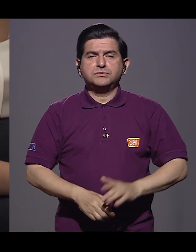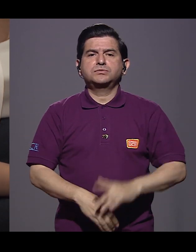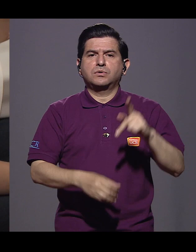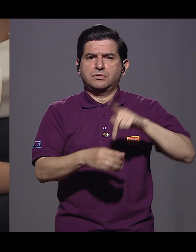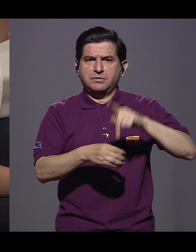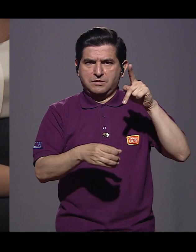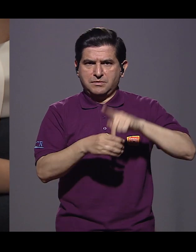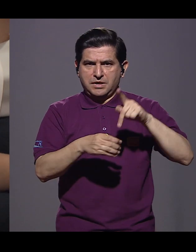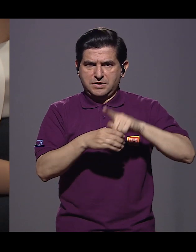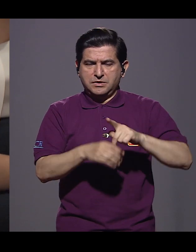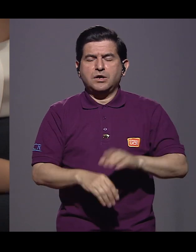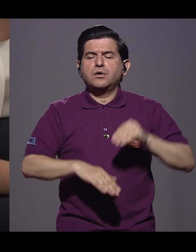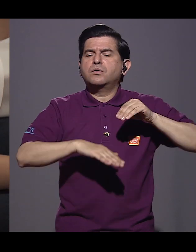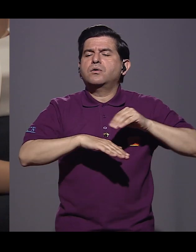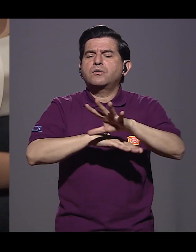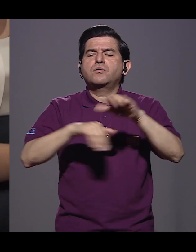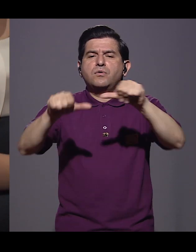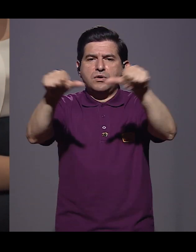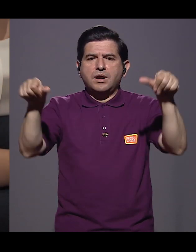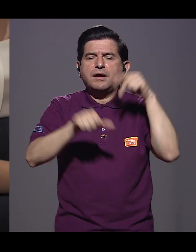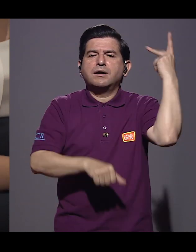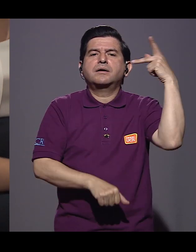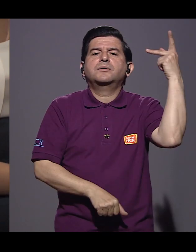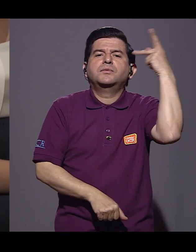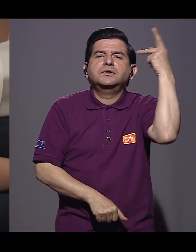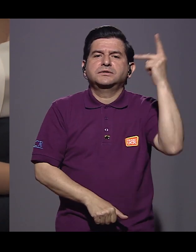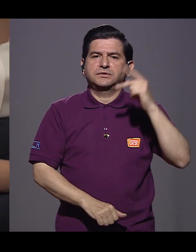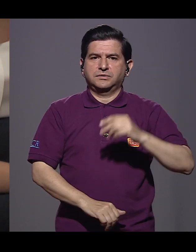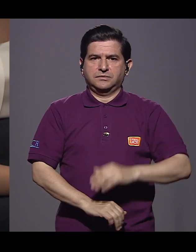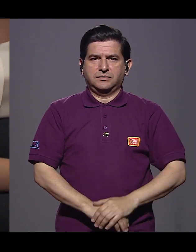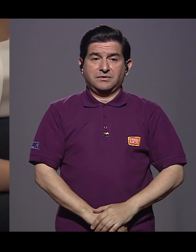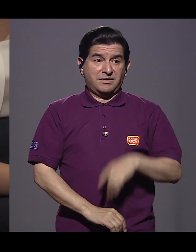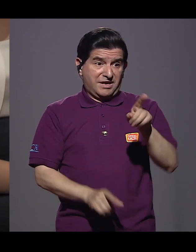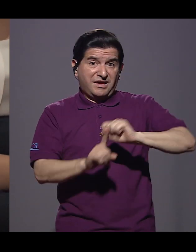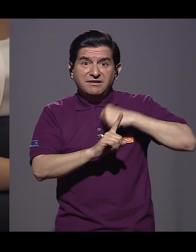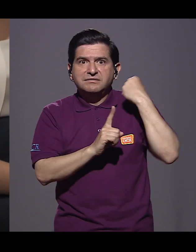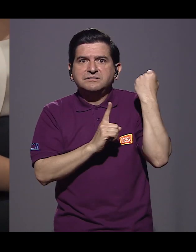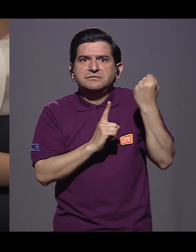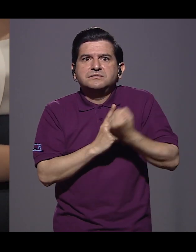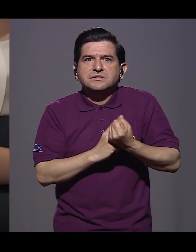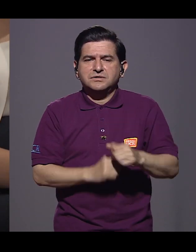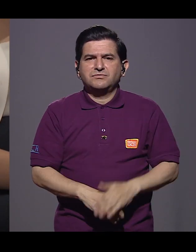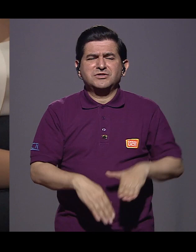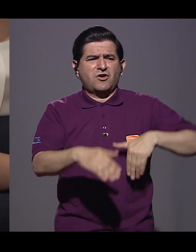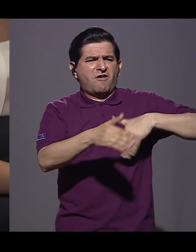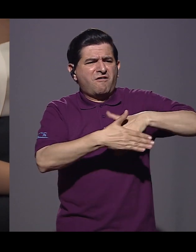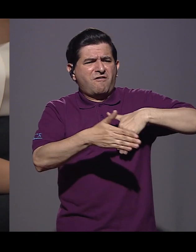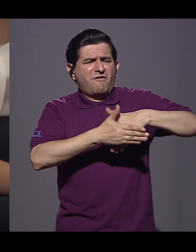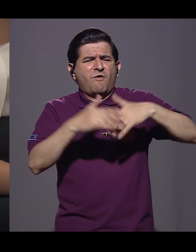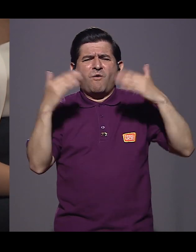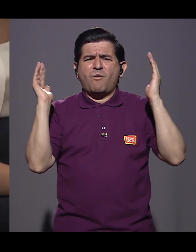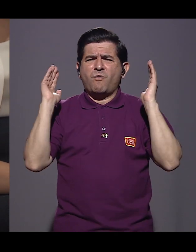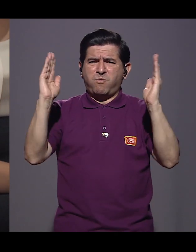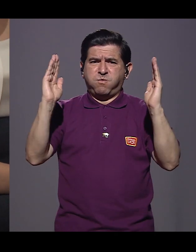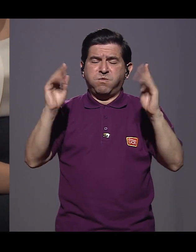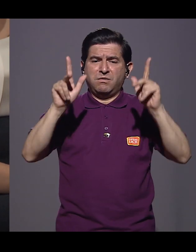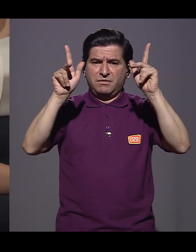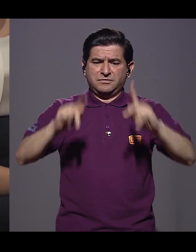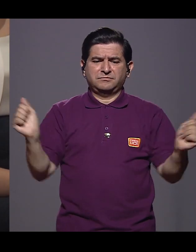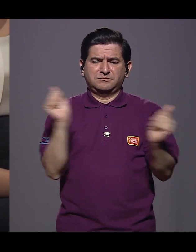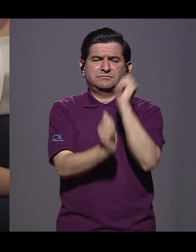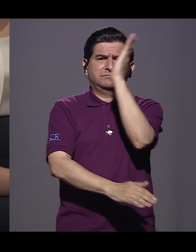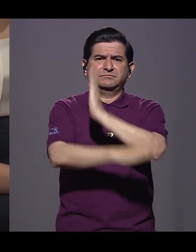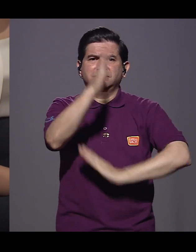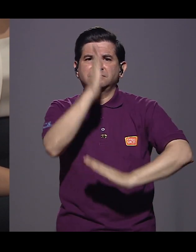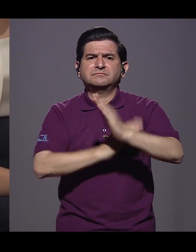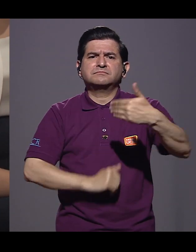que participara o incidiera en el ámbito político. Eso era una barrera enorme que había para las personas